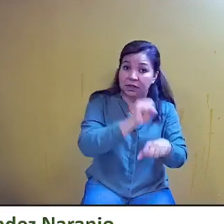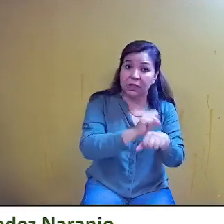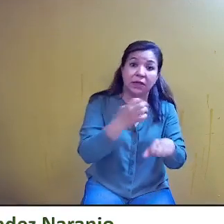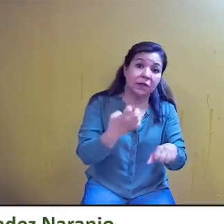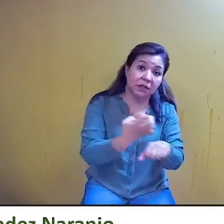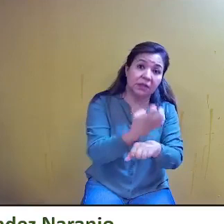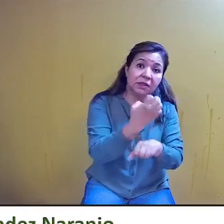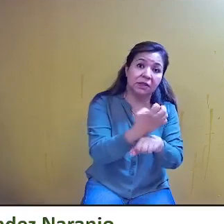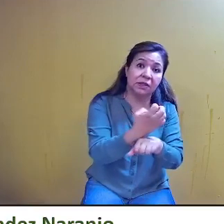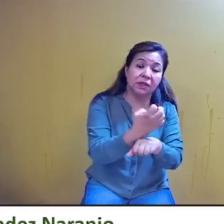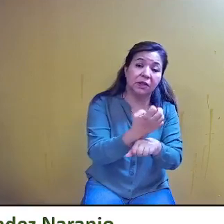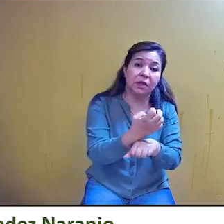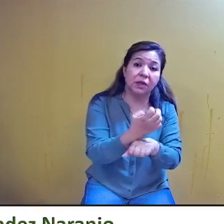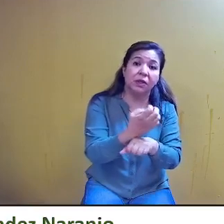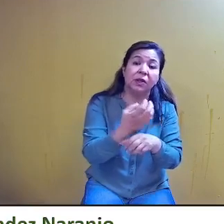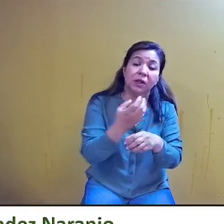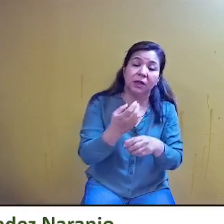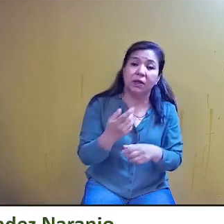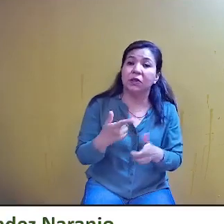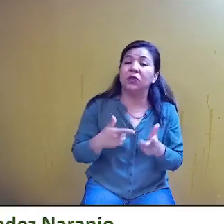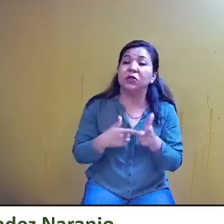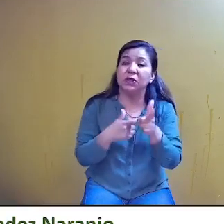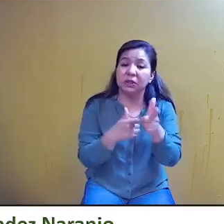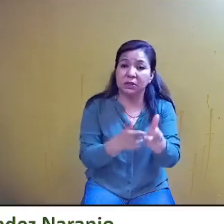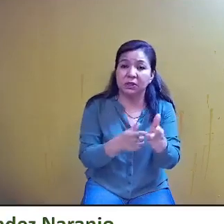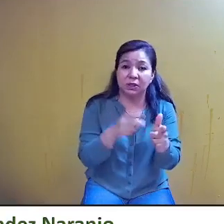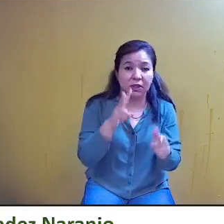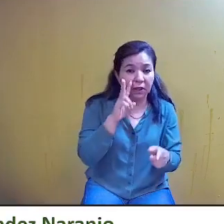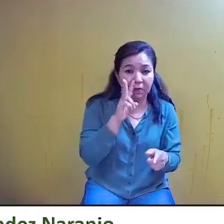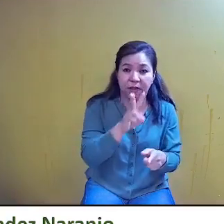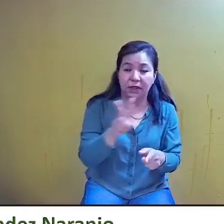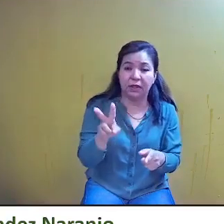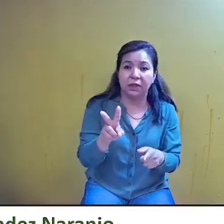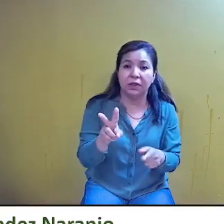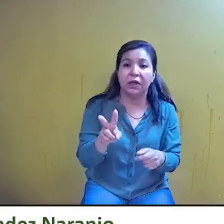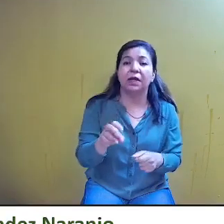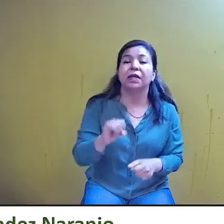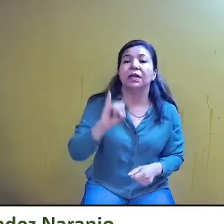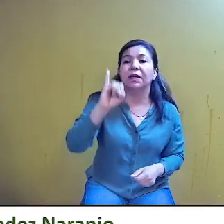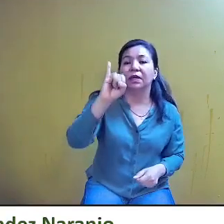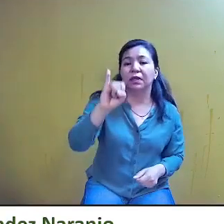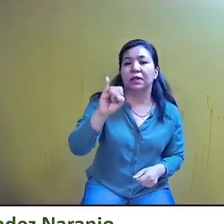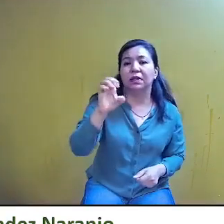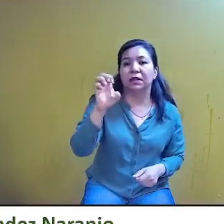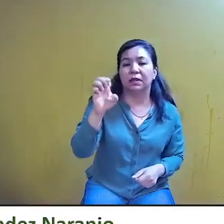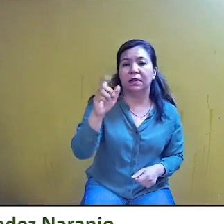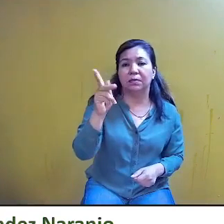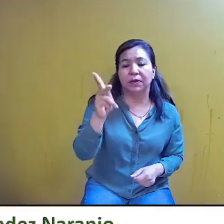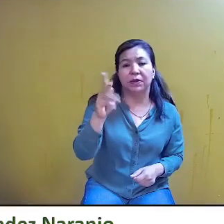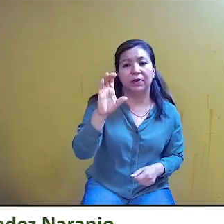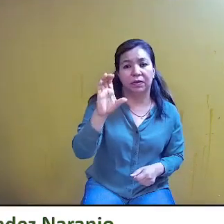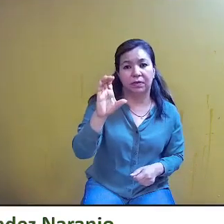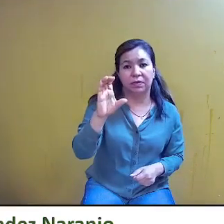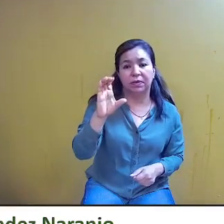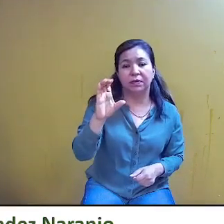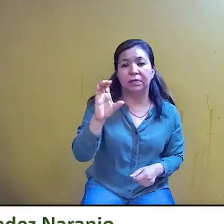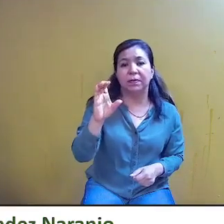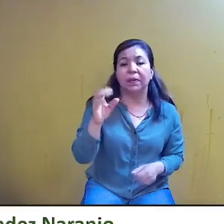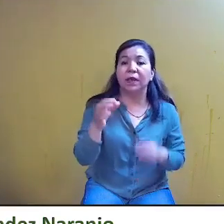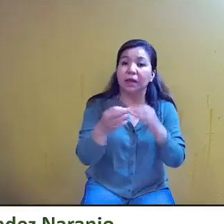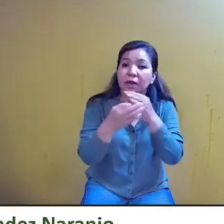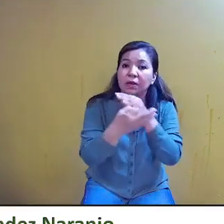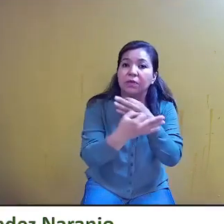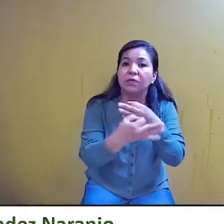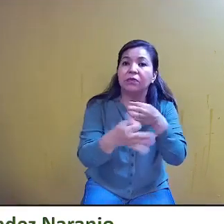acciones encaminadas a su cumplimiento. Al Instituto Electoral y de Participación Ciudadana del Estado de Guerrero informe sobre